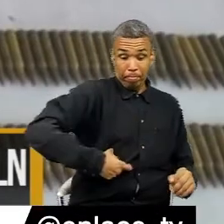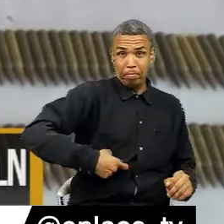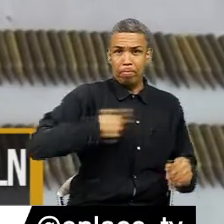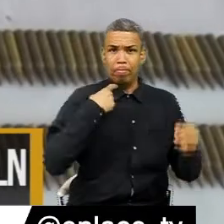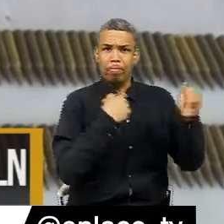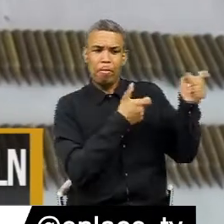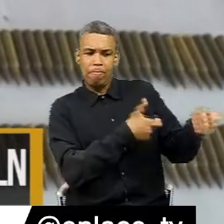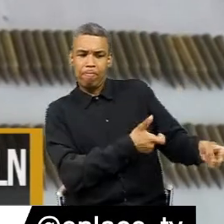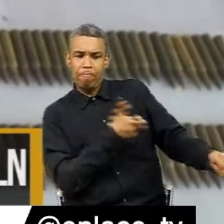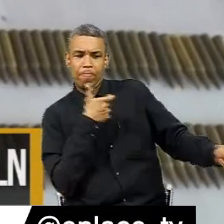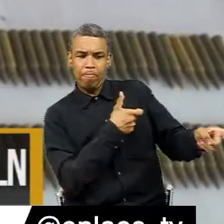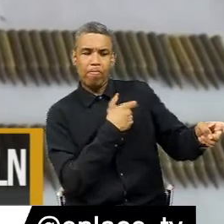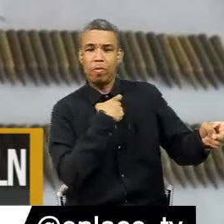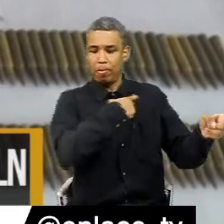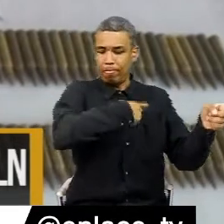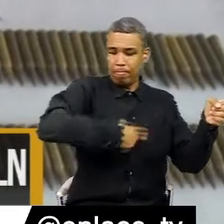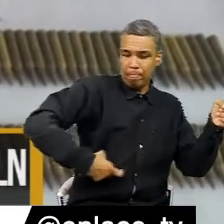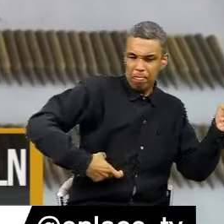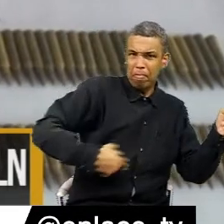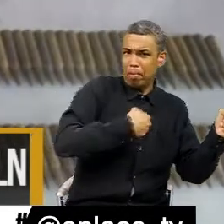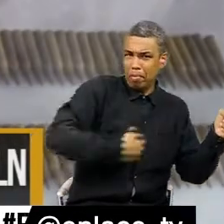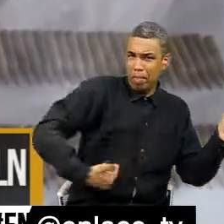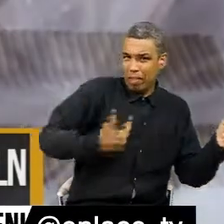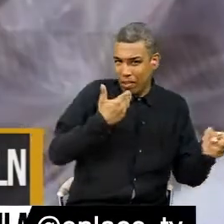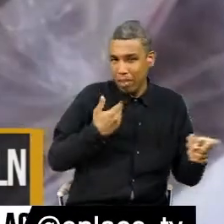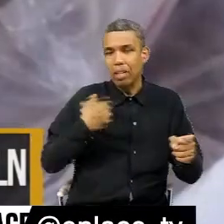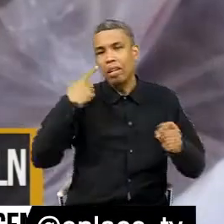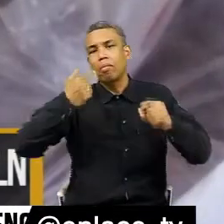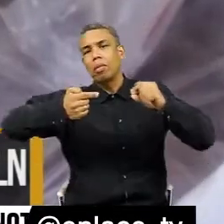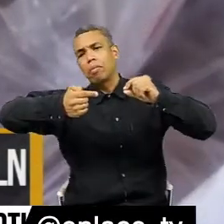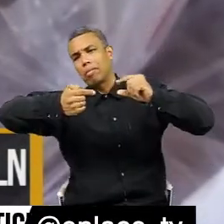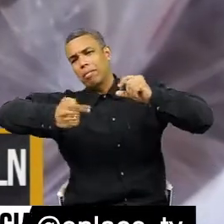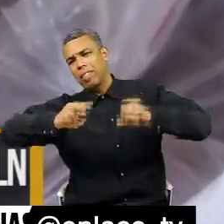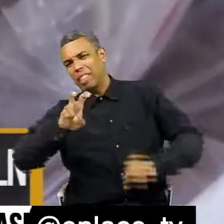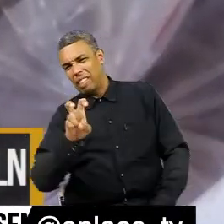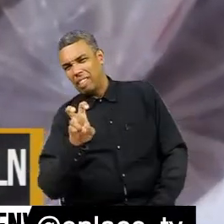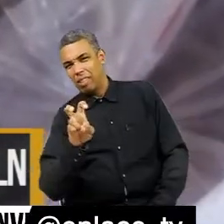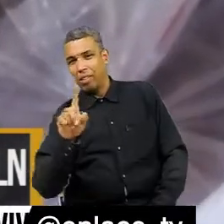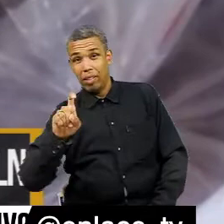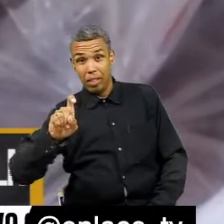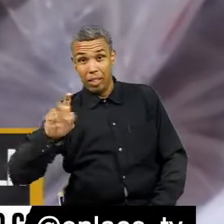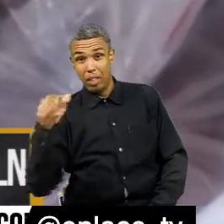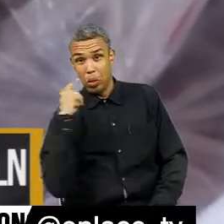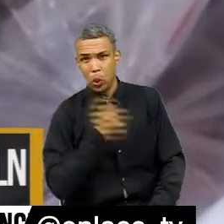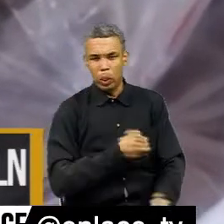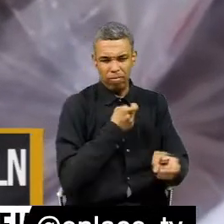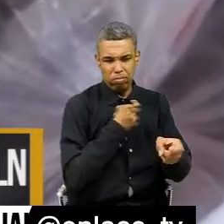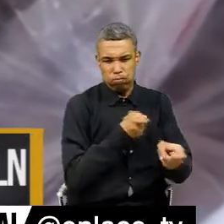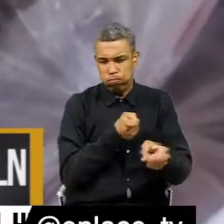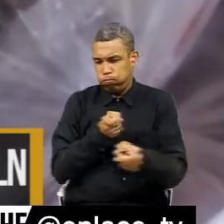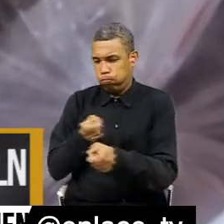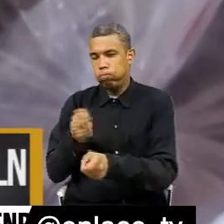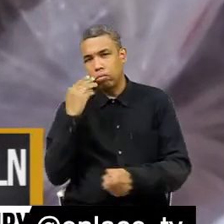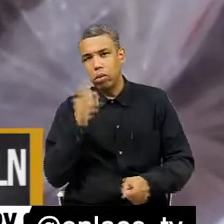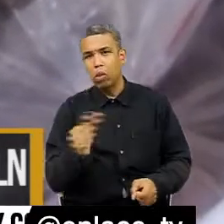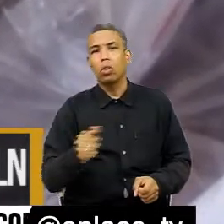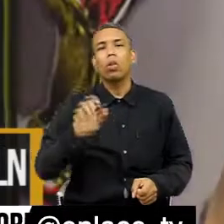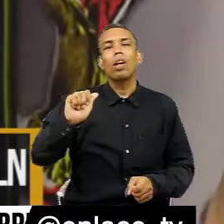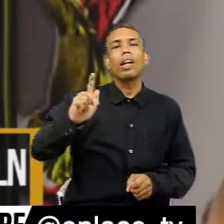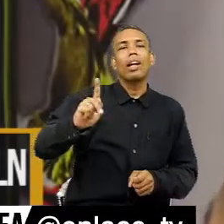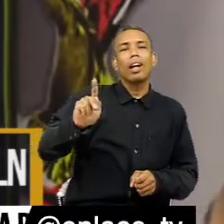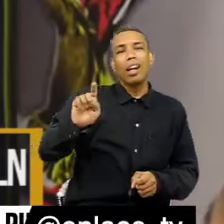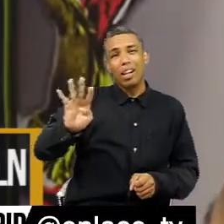Tenemos cartuchos para fusil 762, que son de ametralladora. Tenemos cartuchos para fusil AK-47